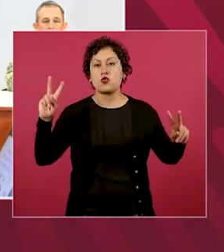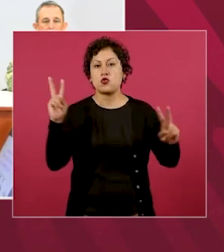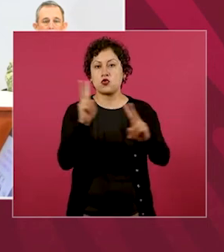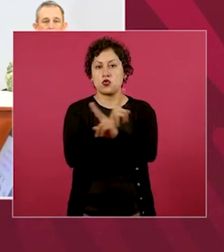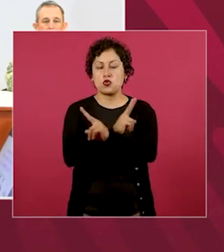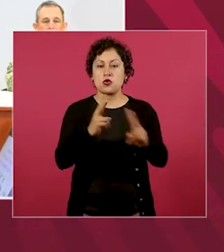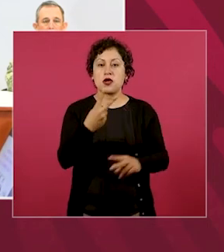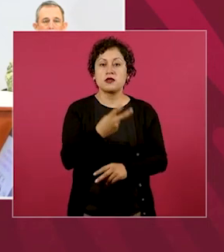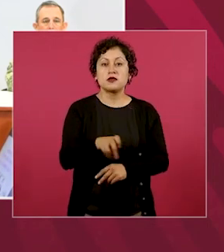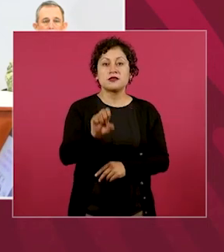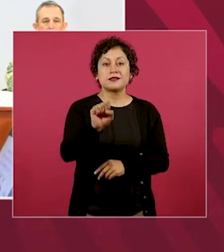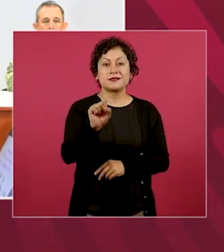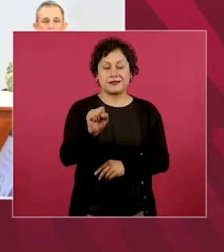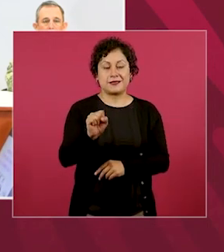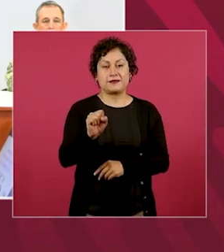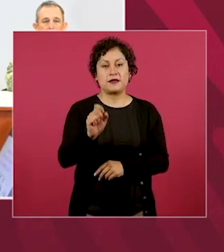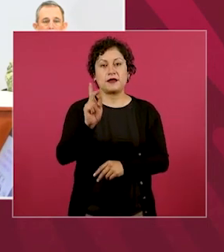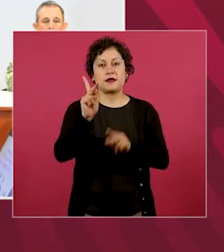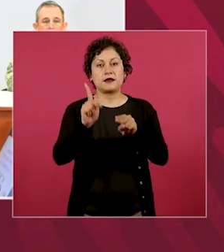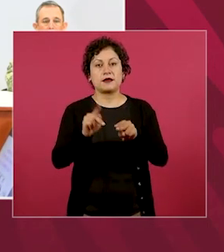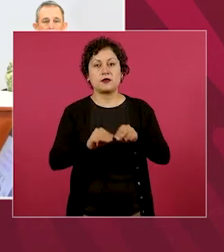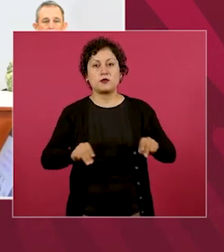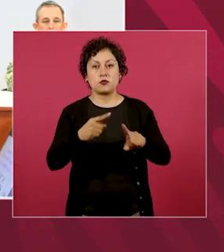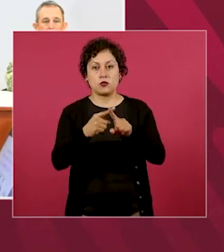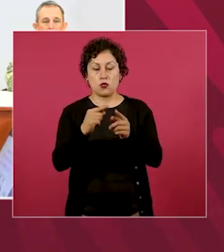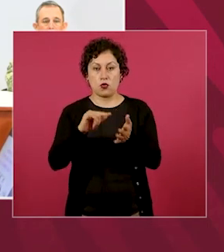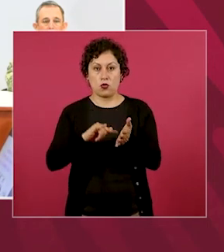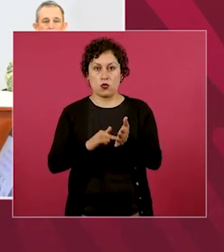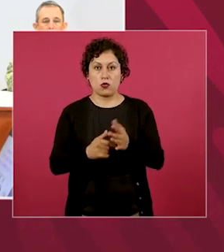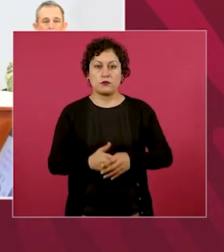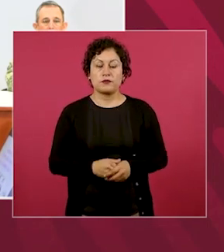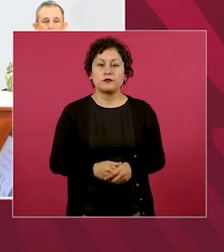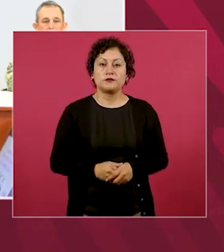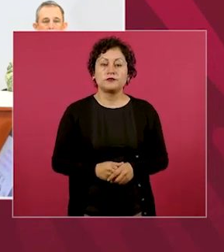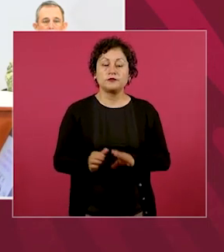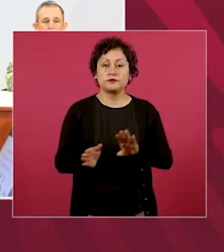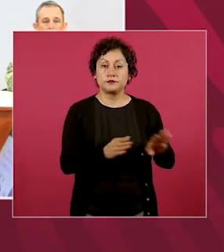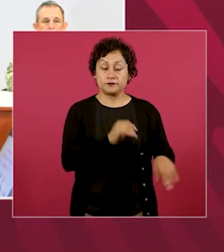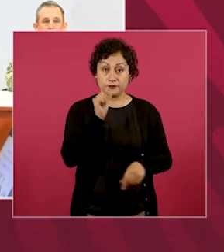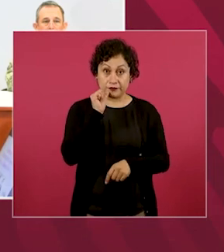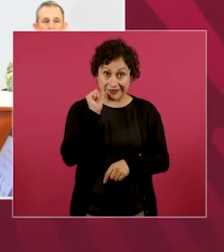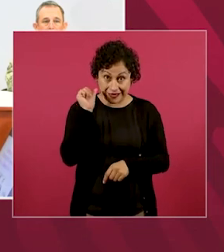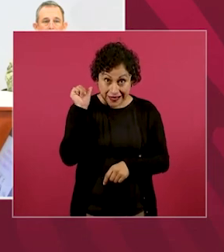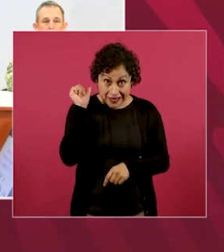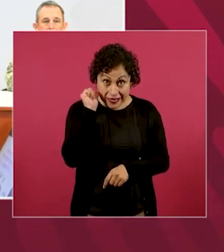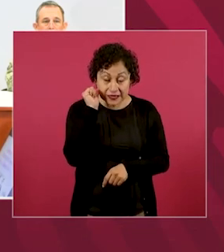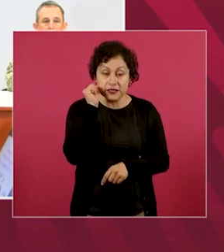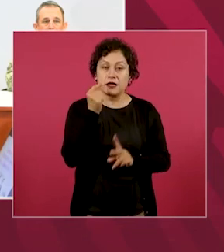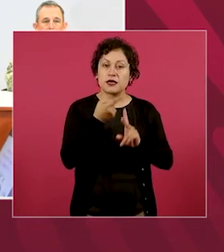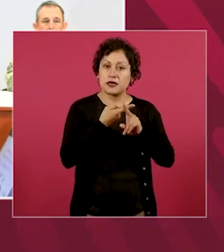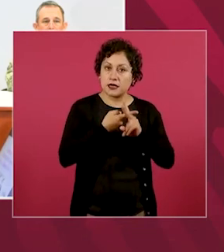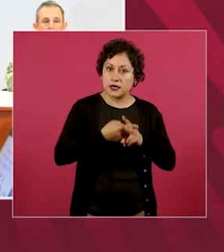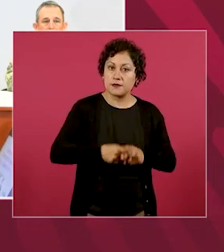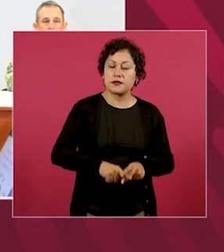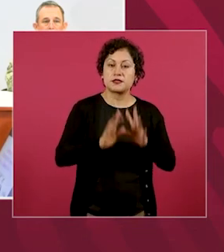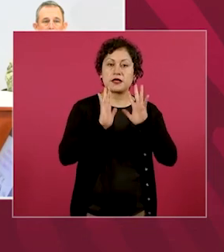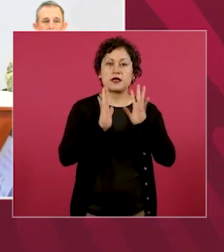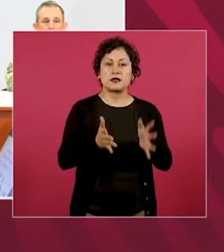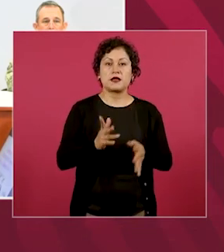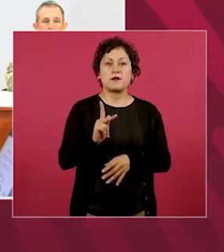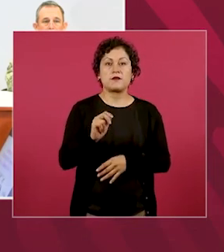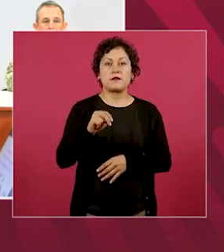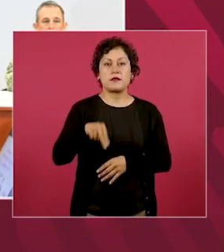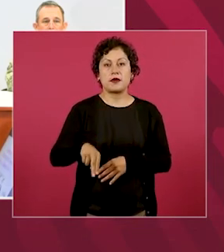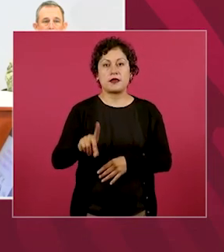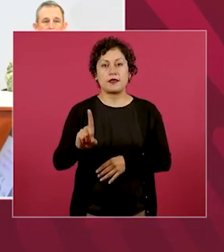hora. Informar a ustedes que desde el día de ayer, a primera hora, se activaron el plan